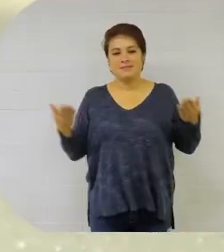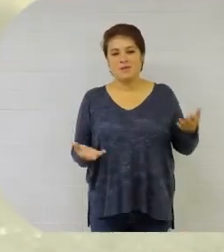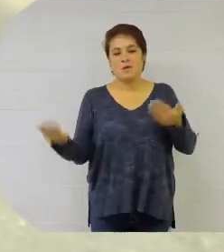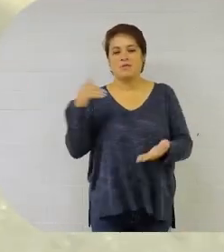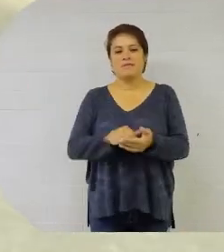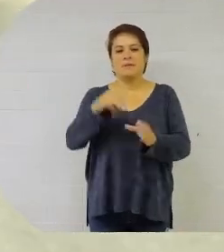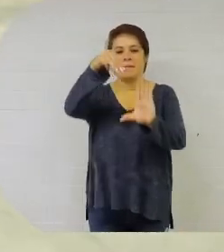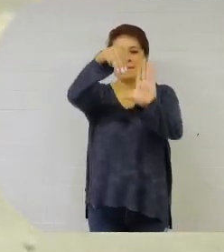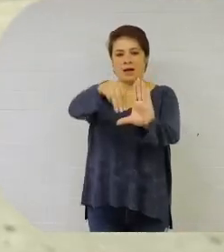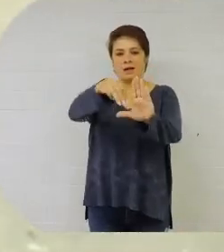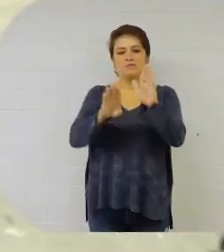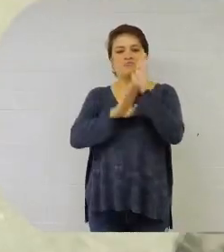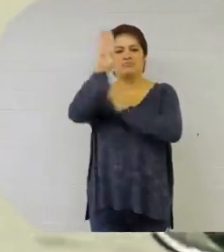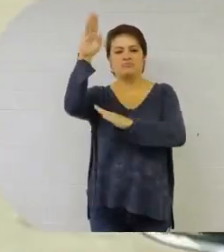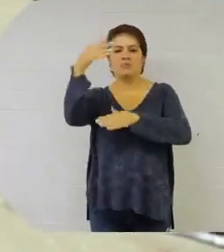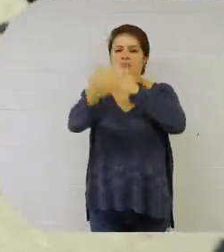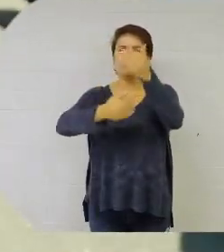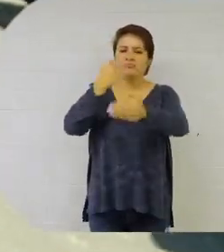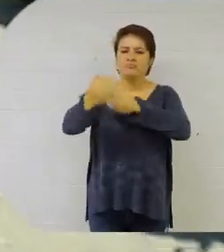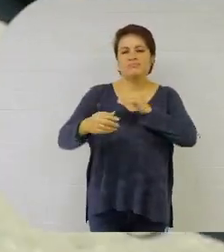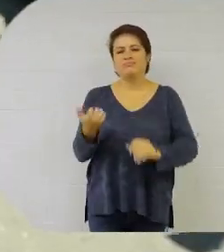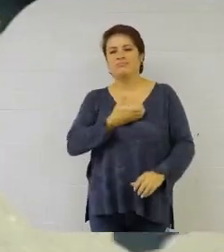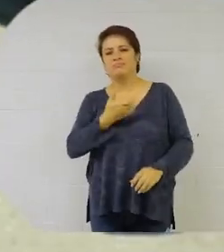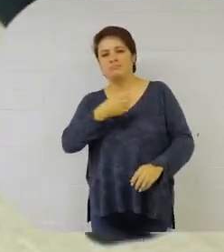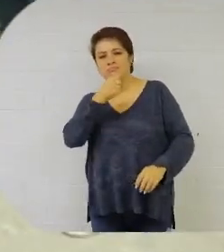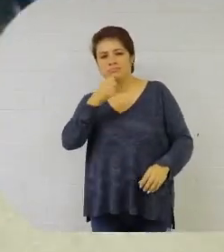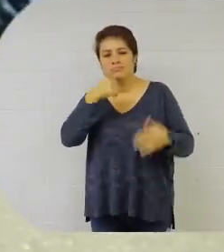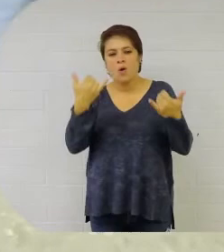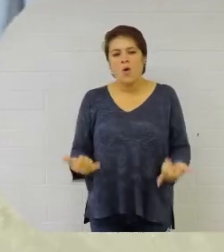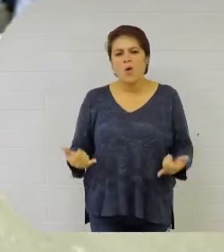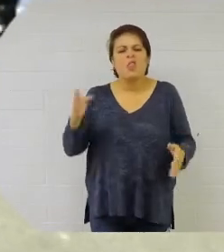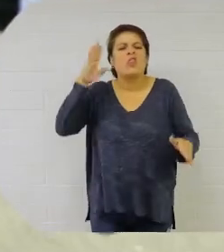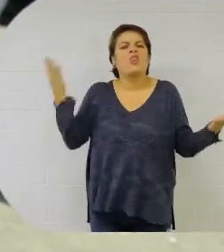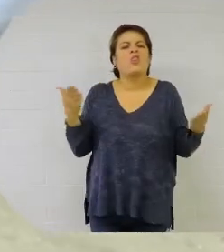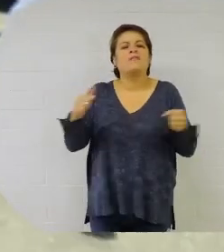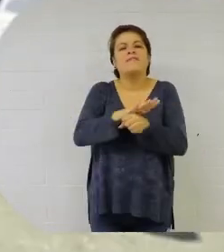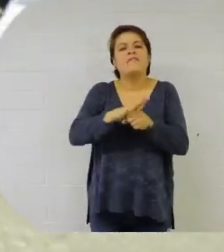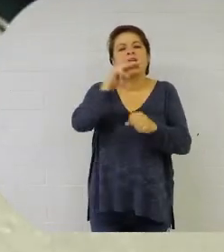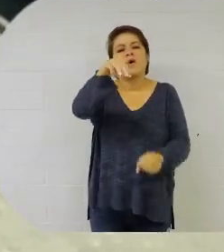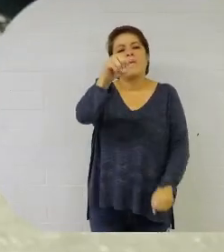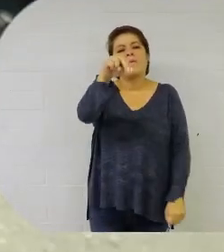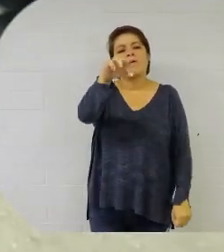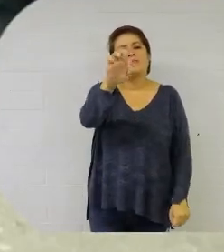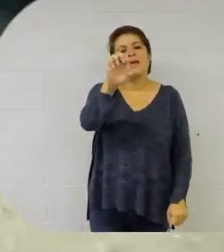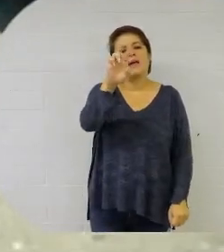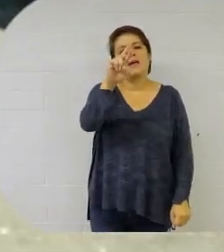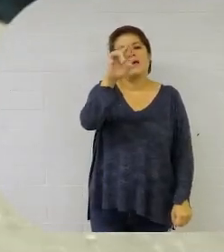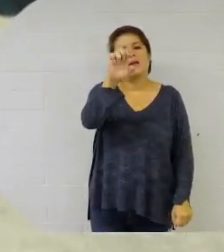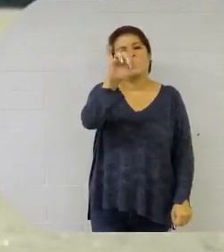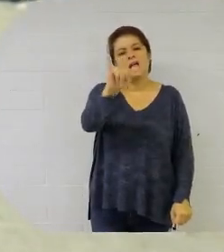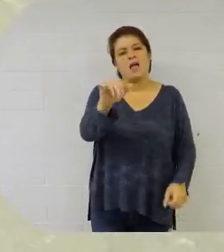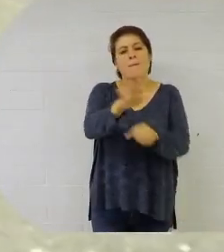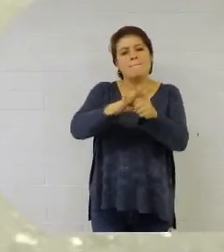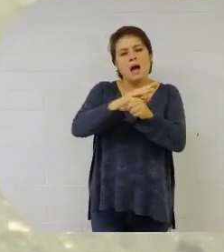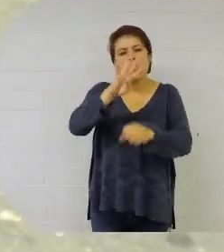Hola, bienvenidos a una nueva emisión de Maga 5. Seguimos avanzando. El informativo de la Alcaldía de La Estrella. Hoy los saludamos desde Monterrey, un barrio de aproximadamente